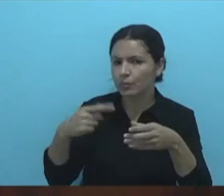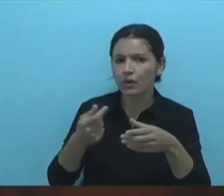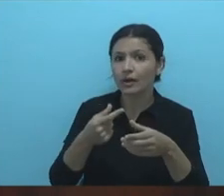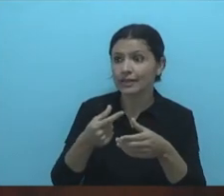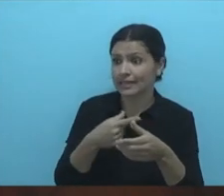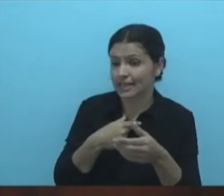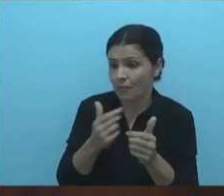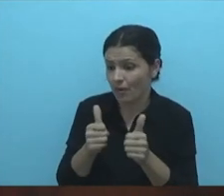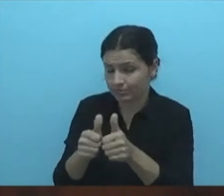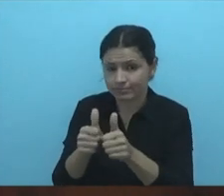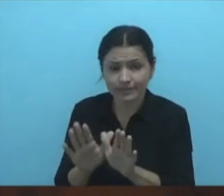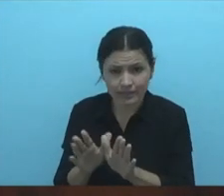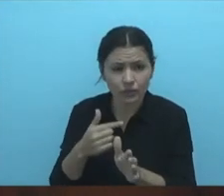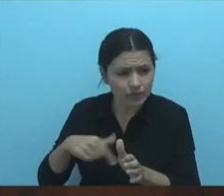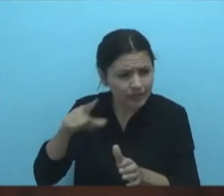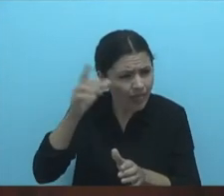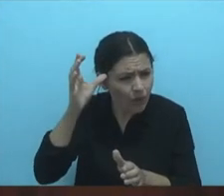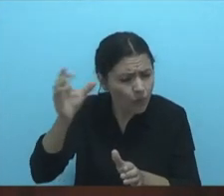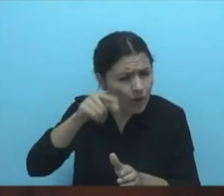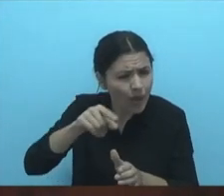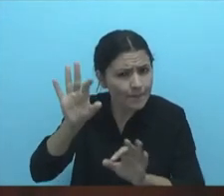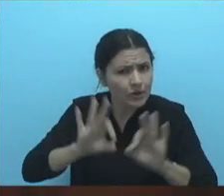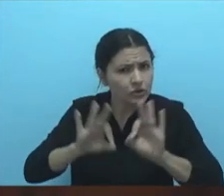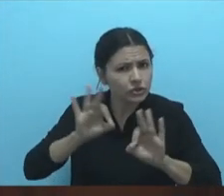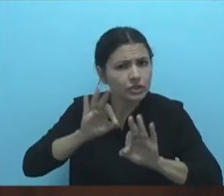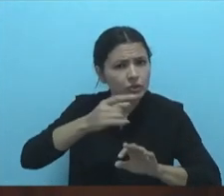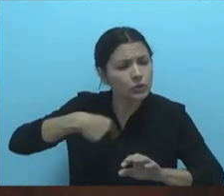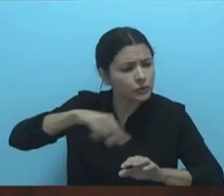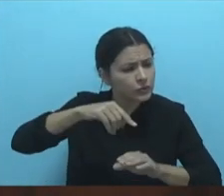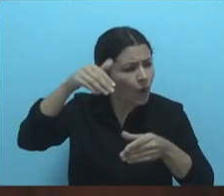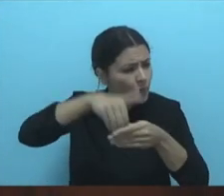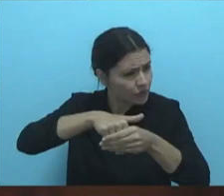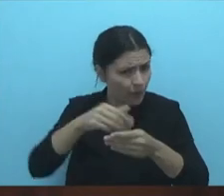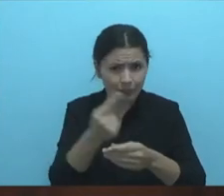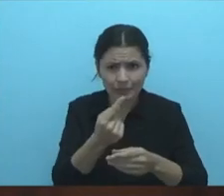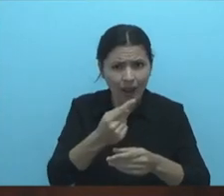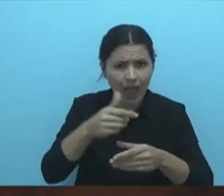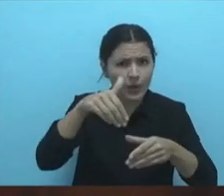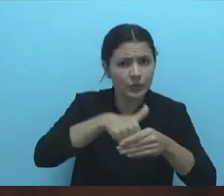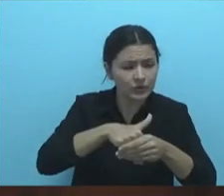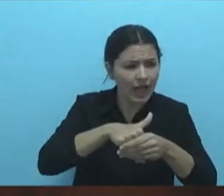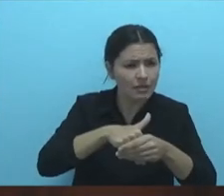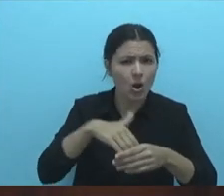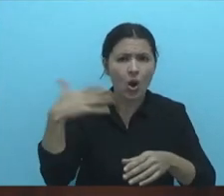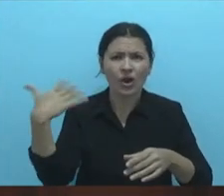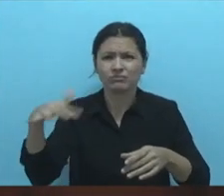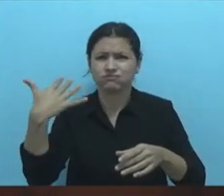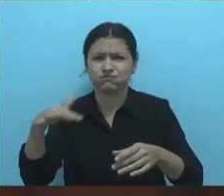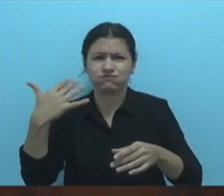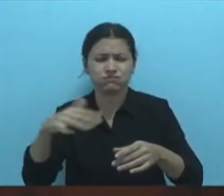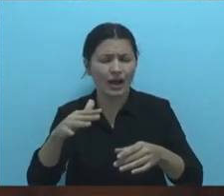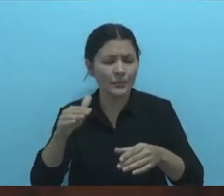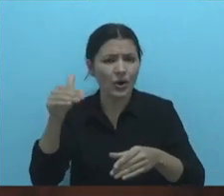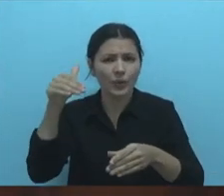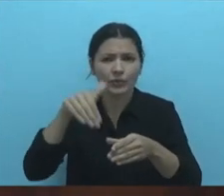intención compañía Recuerden que el proyecto cuando lo votó este recinto lo votamos entre gallos y media noche por